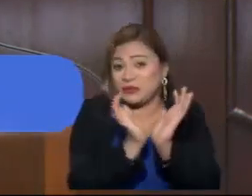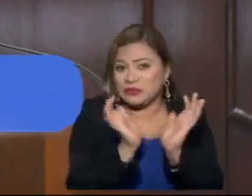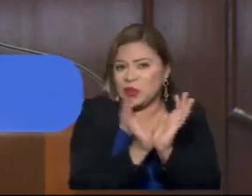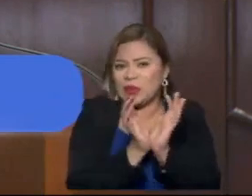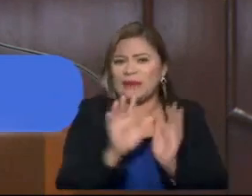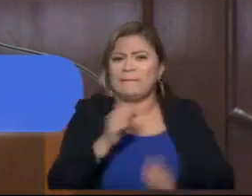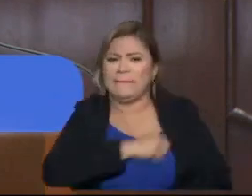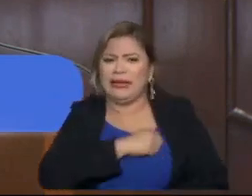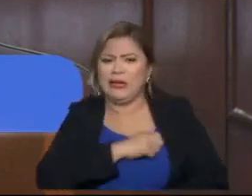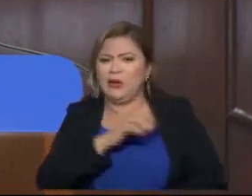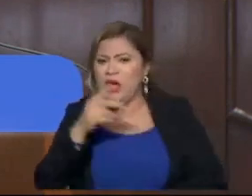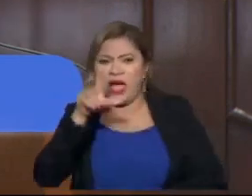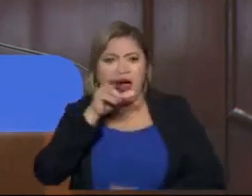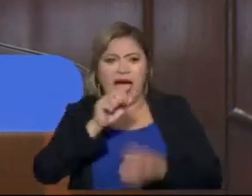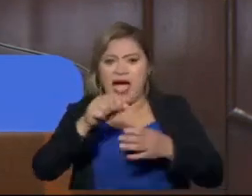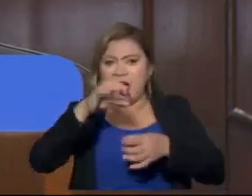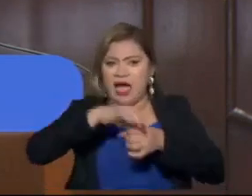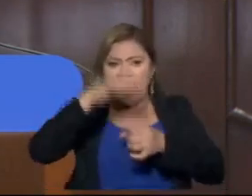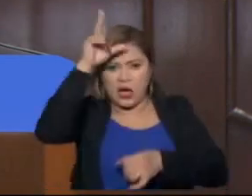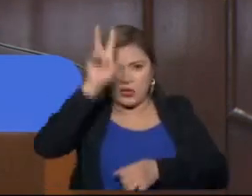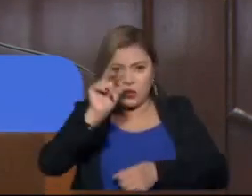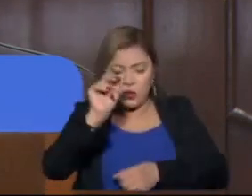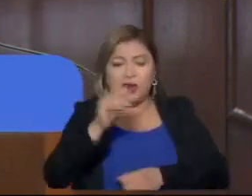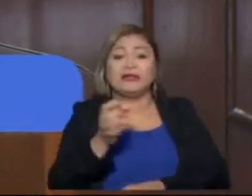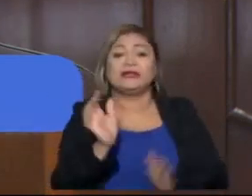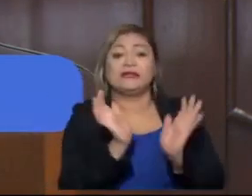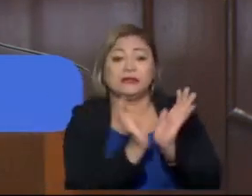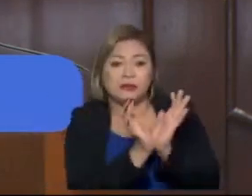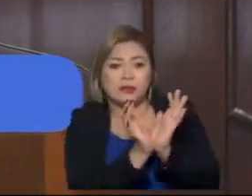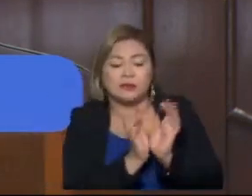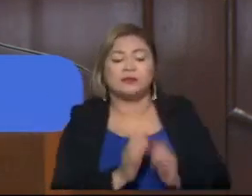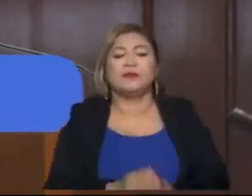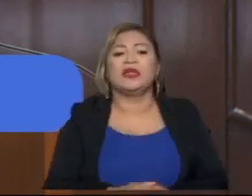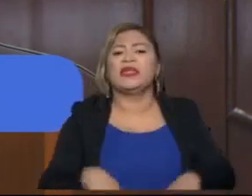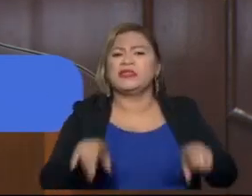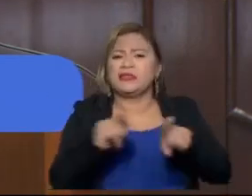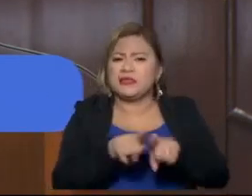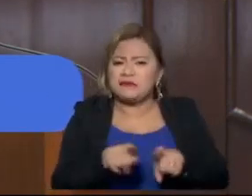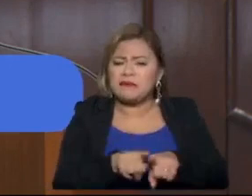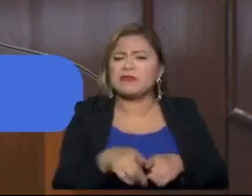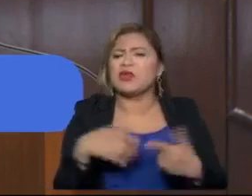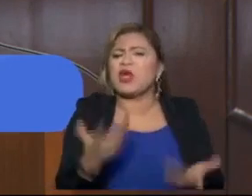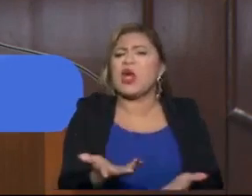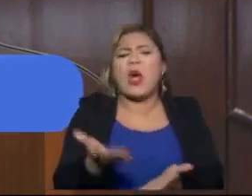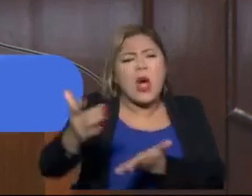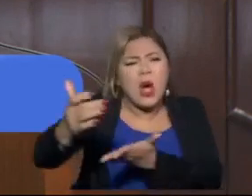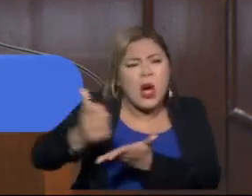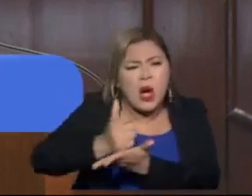perdón. En ese sentido, tenemos en proceso la compra de